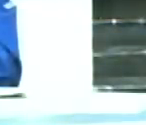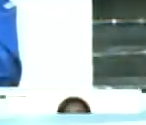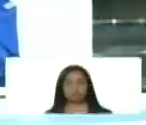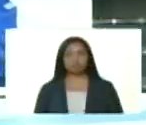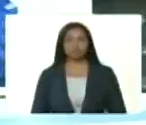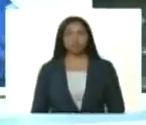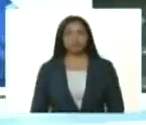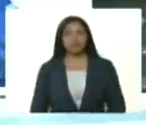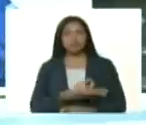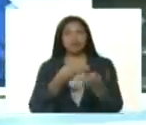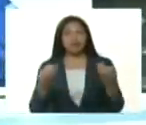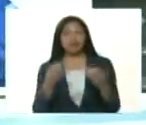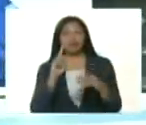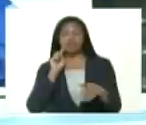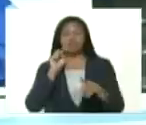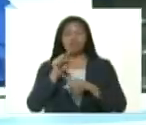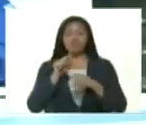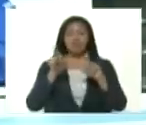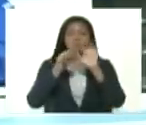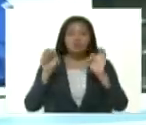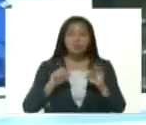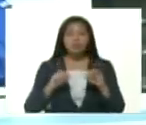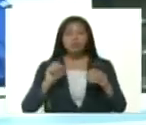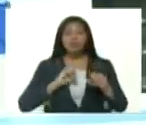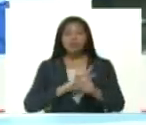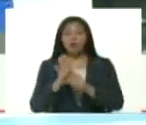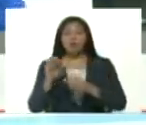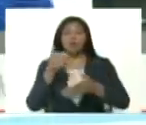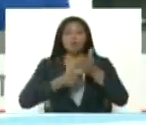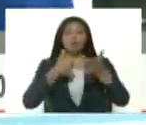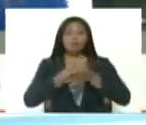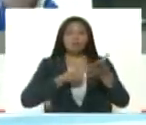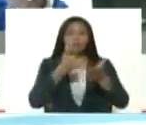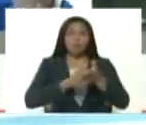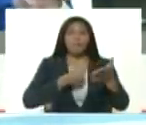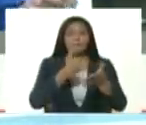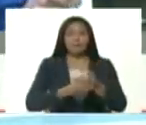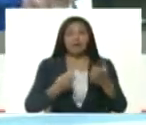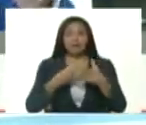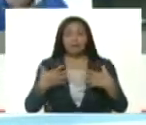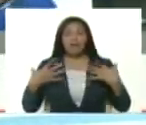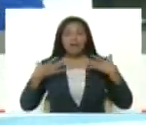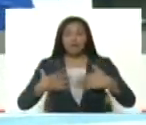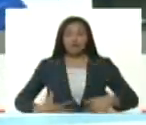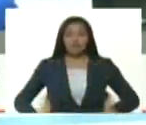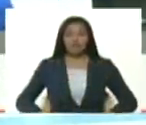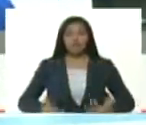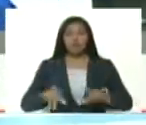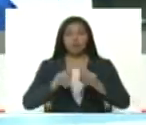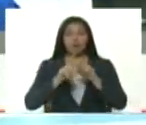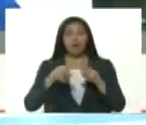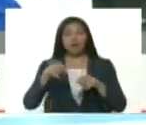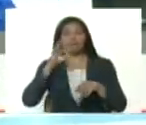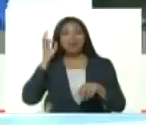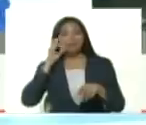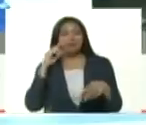Excelente. Los astronautas del coronavirus, ahí estaban. Astronautas de blanco, astronautas de